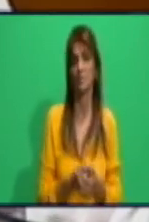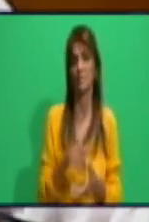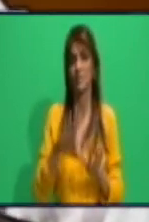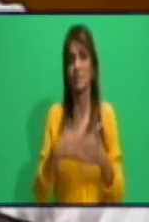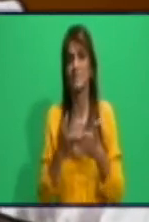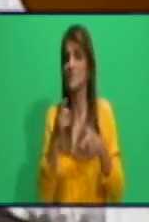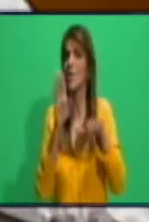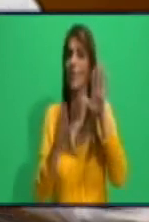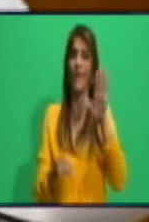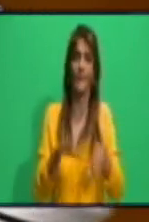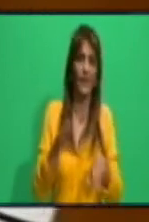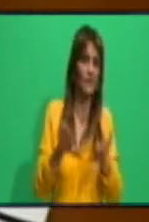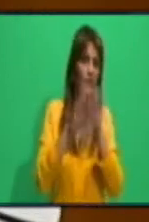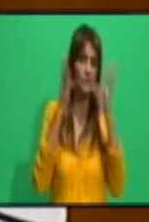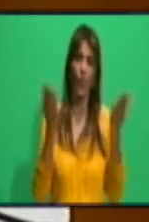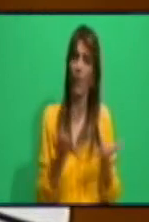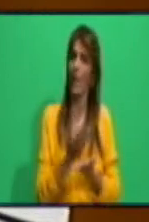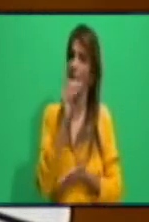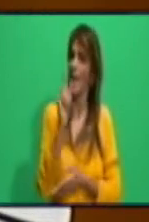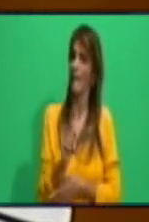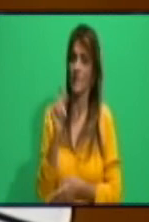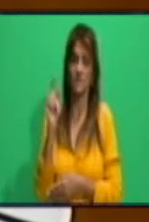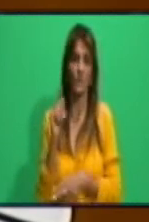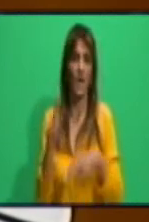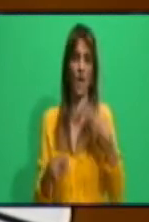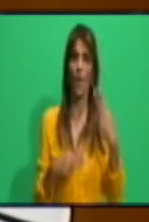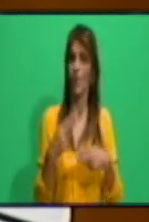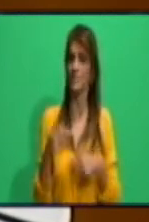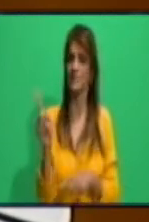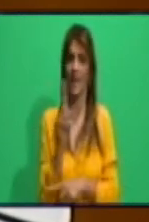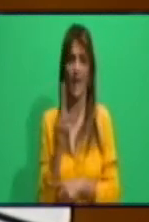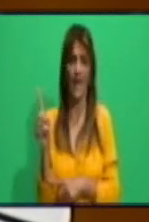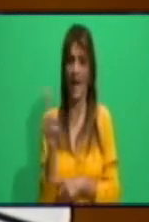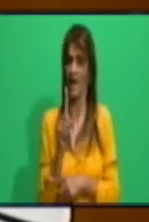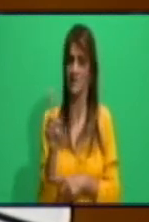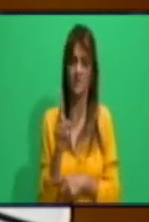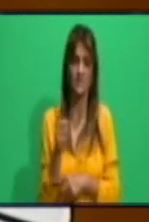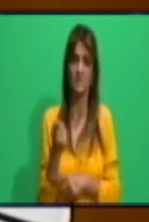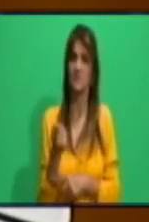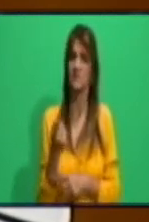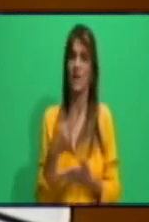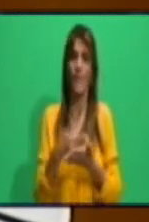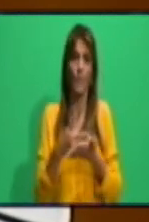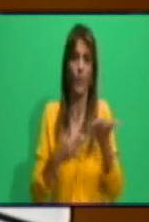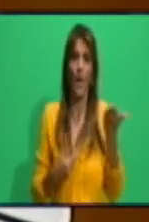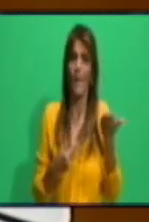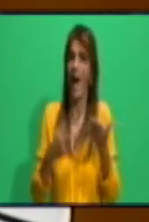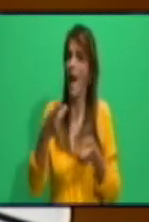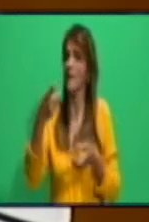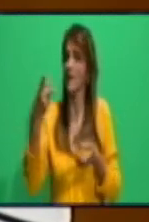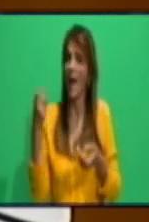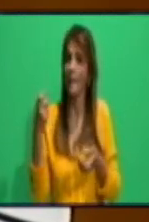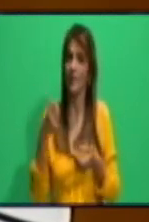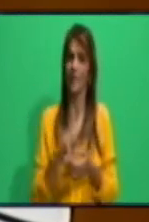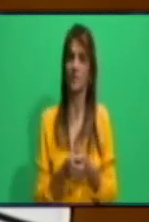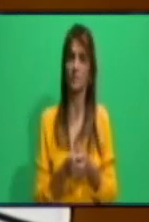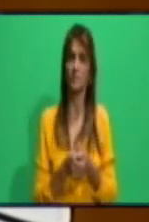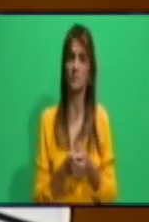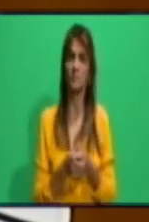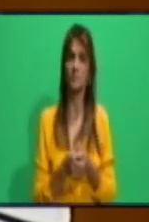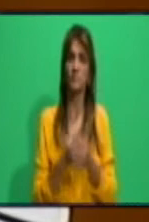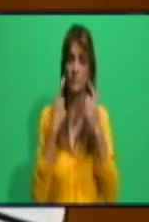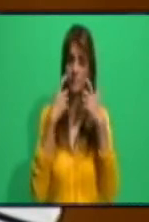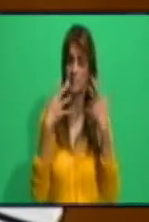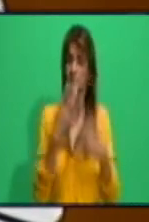bueno aclararlo e insistimos en esto para que la población domine estos términos, que es importante que los conozcan para que no haya entonces malos entendidos en